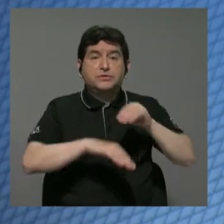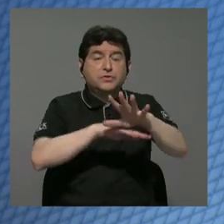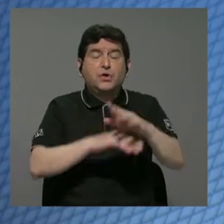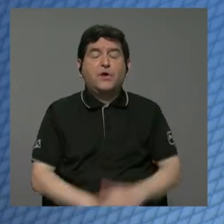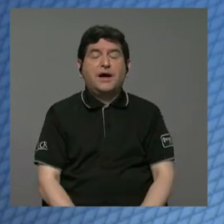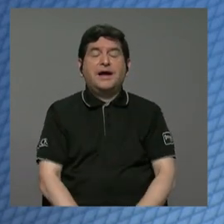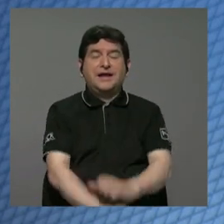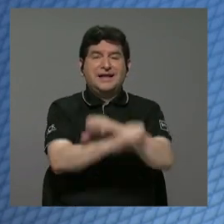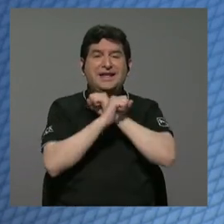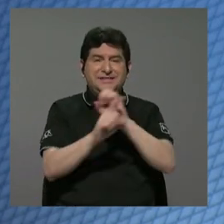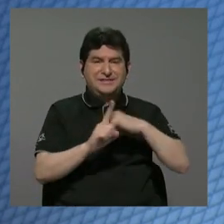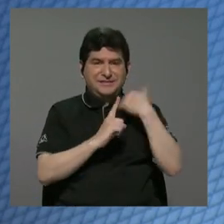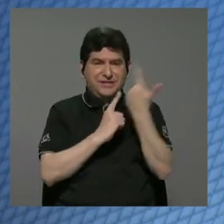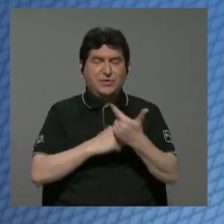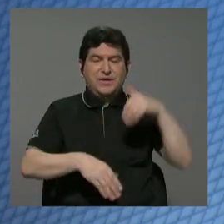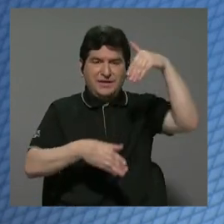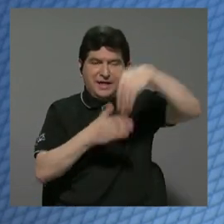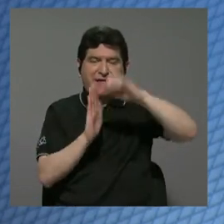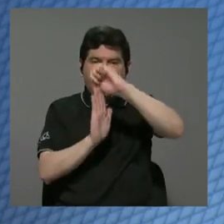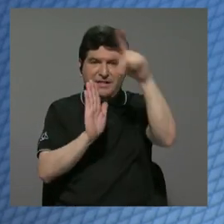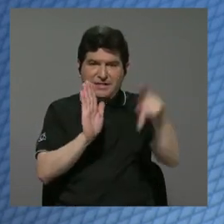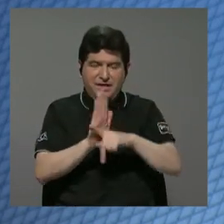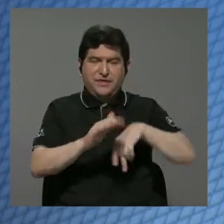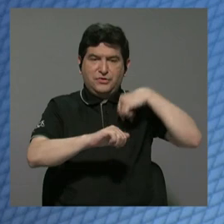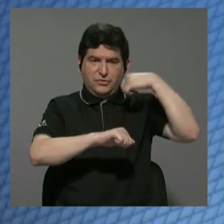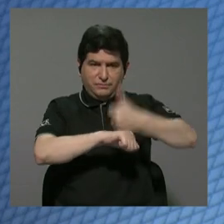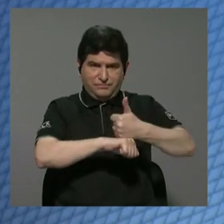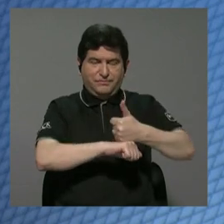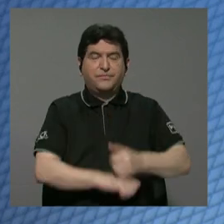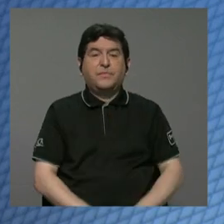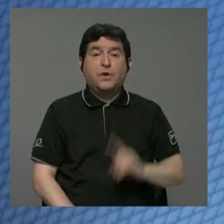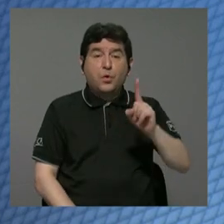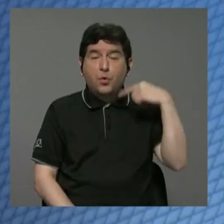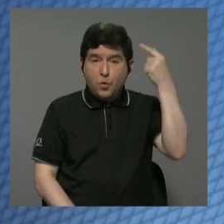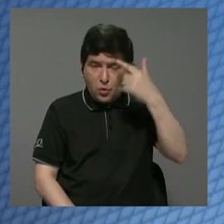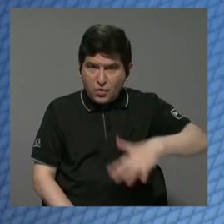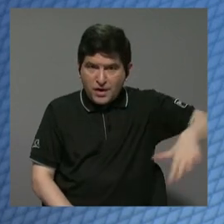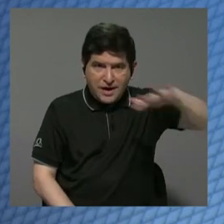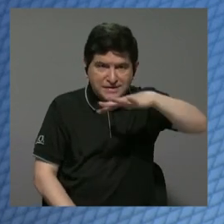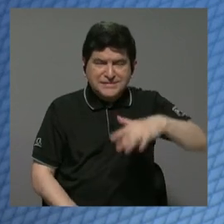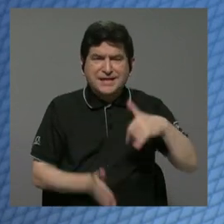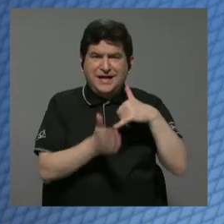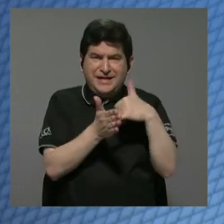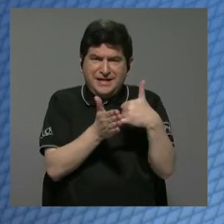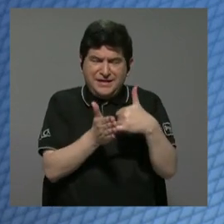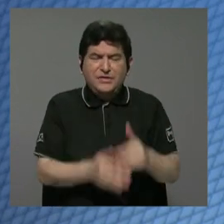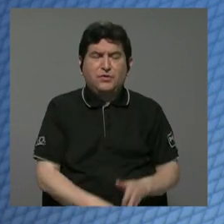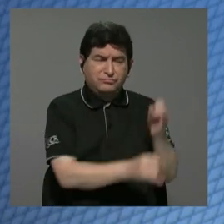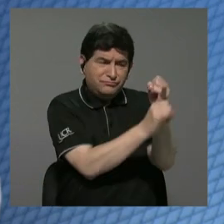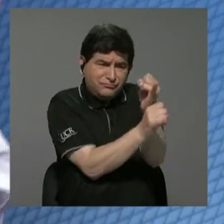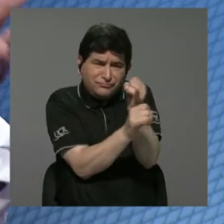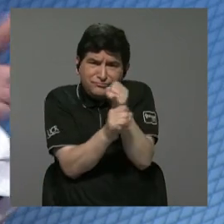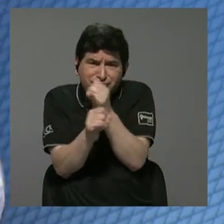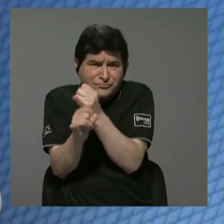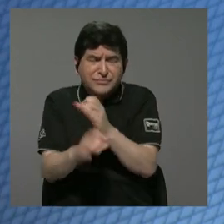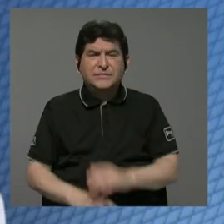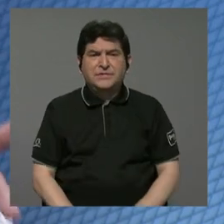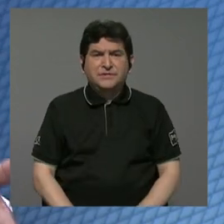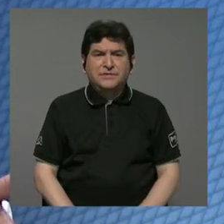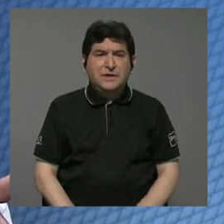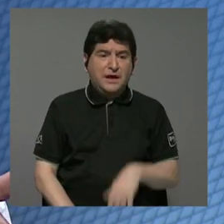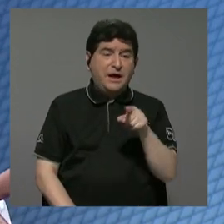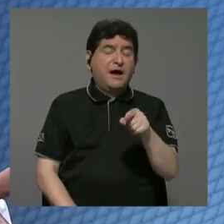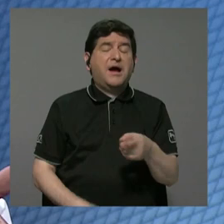garantías sociales que están consagradas en la Constitución. Y un Estado que está viendo debilitadas sus instituciones, que dan